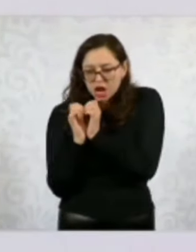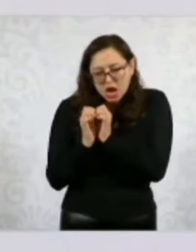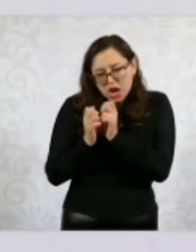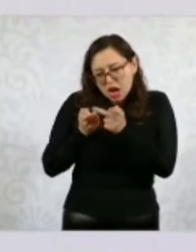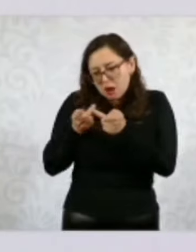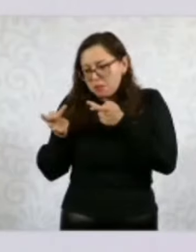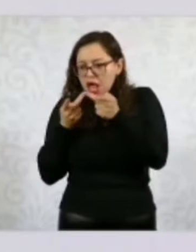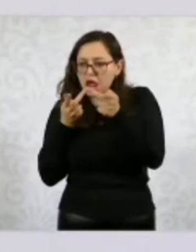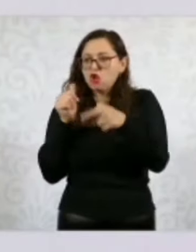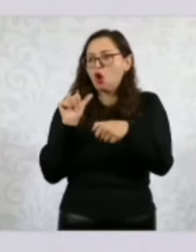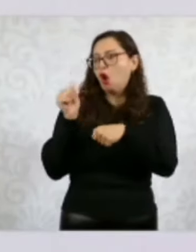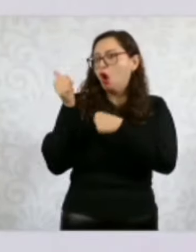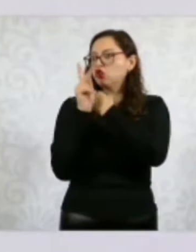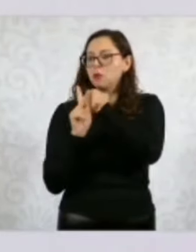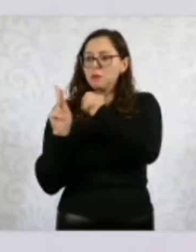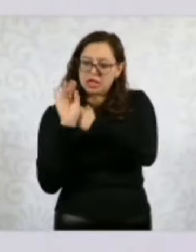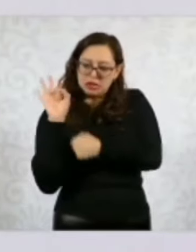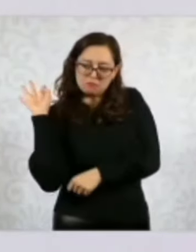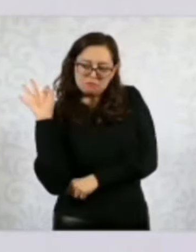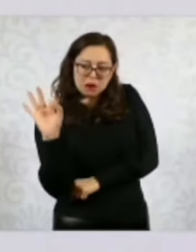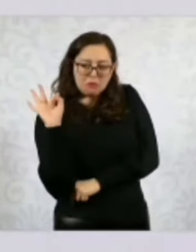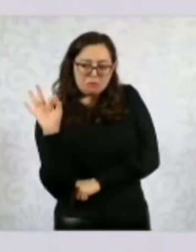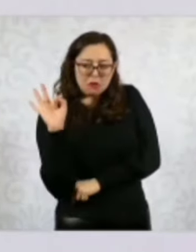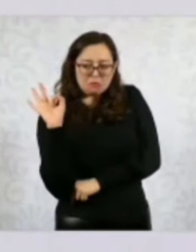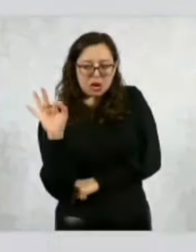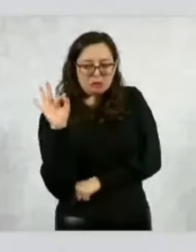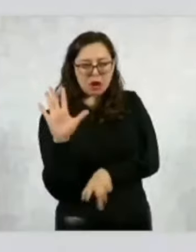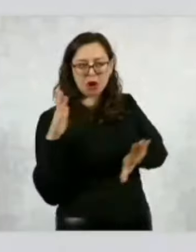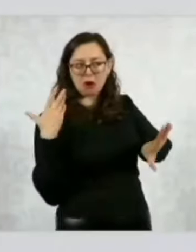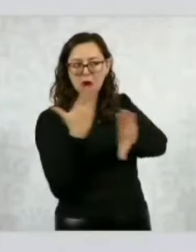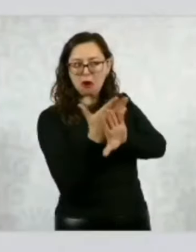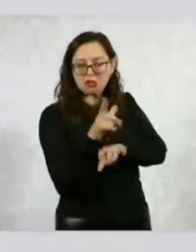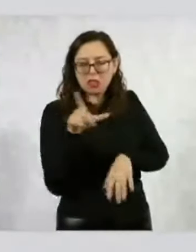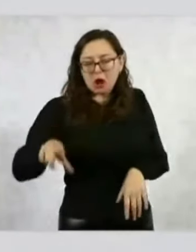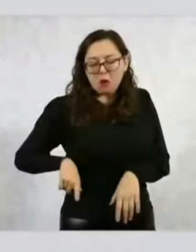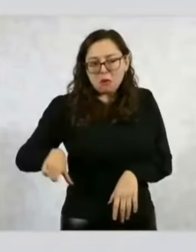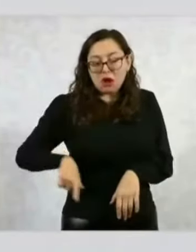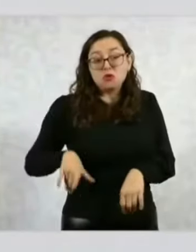internacional y por esa razón reprimió.